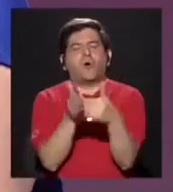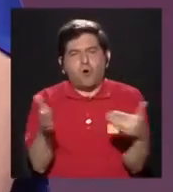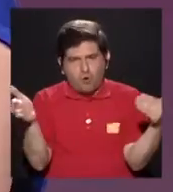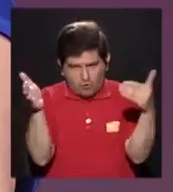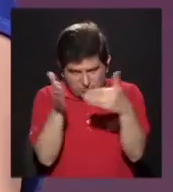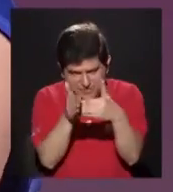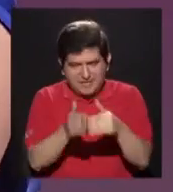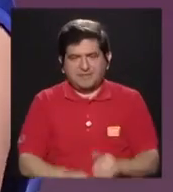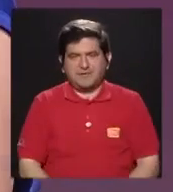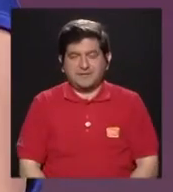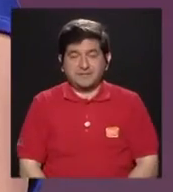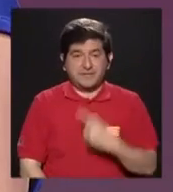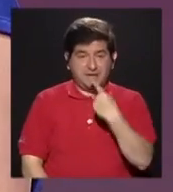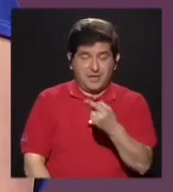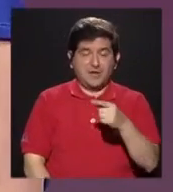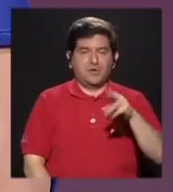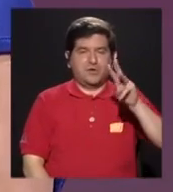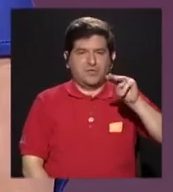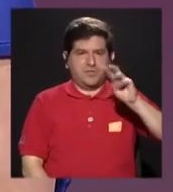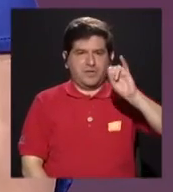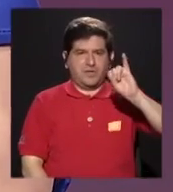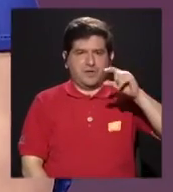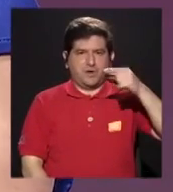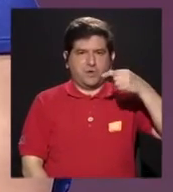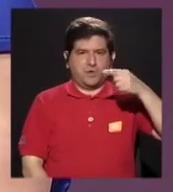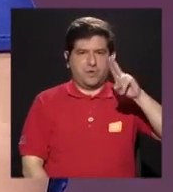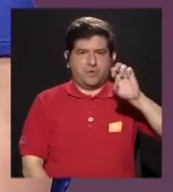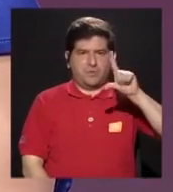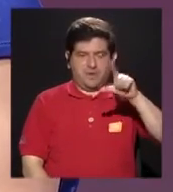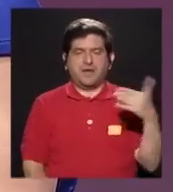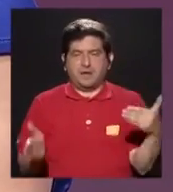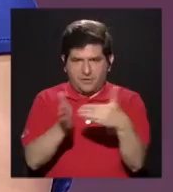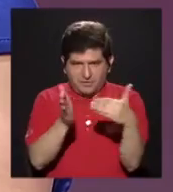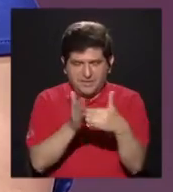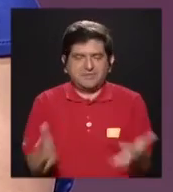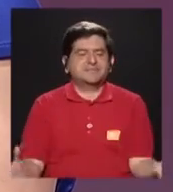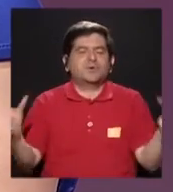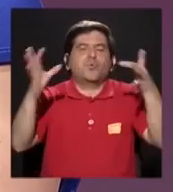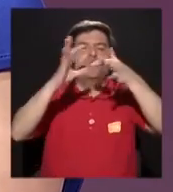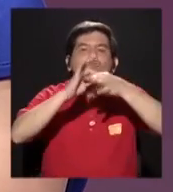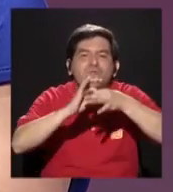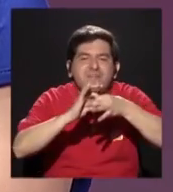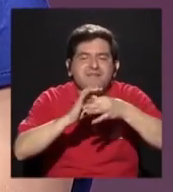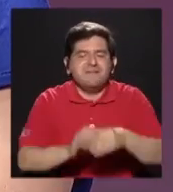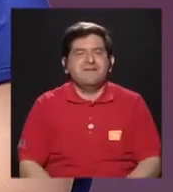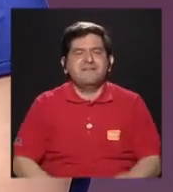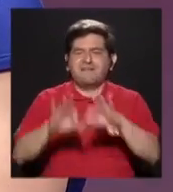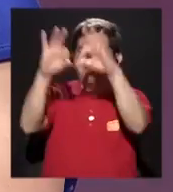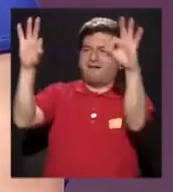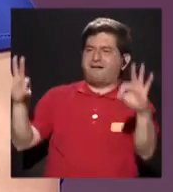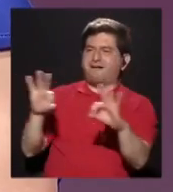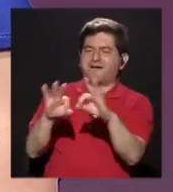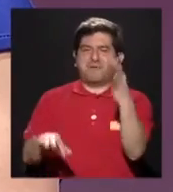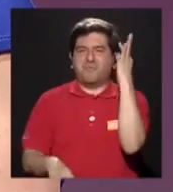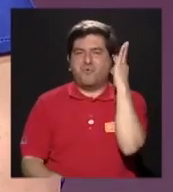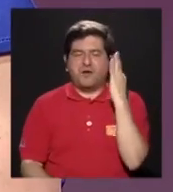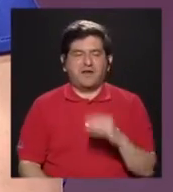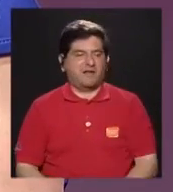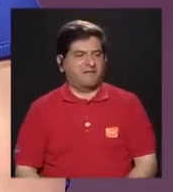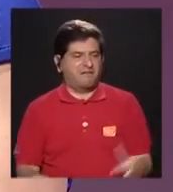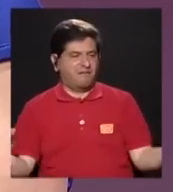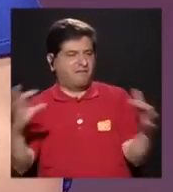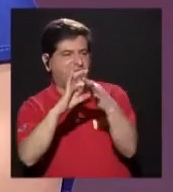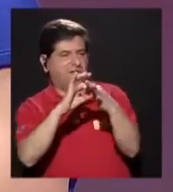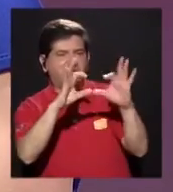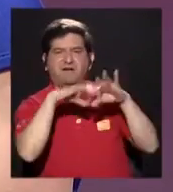y miguel verdad lo dijo como muy claro al principio el ligar esa esa imagen de la mujer con la familia